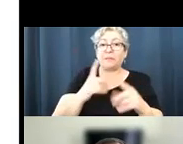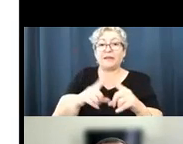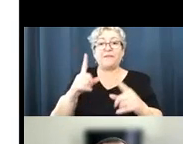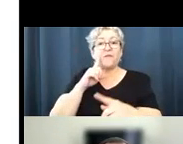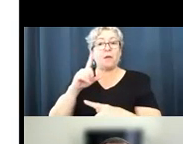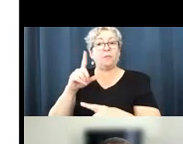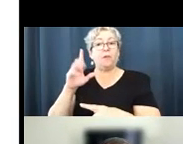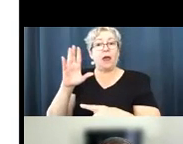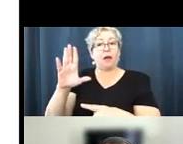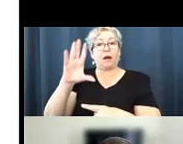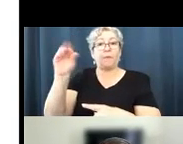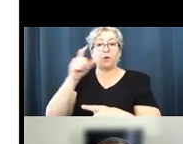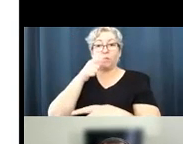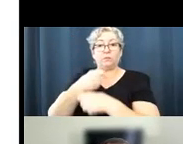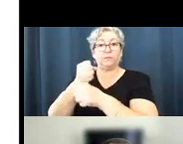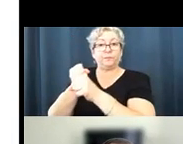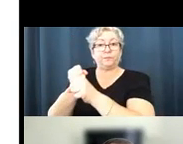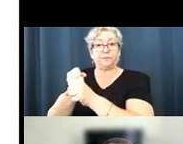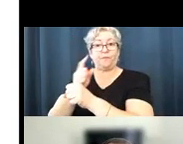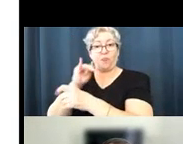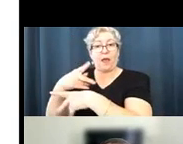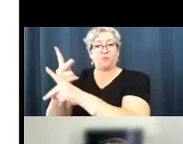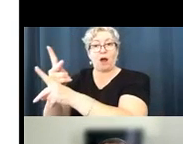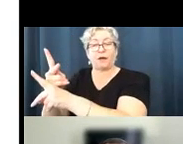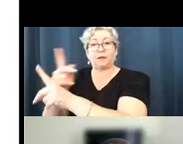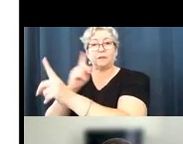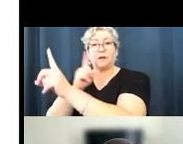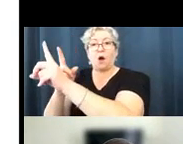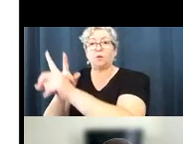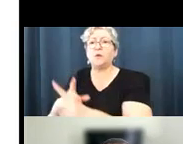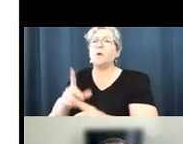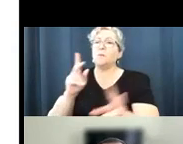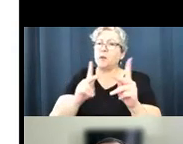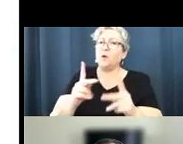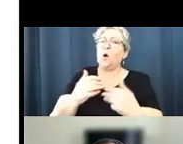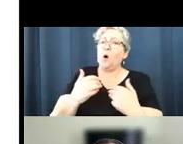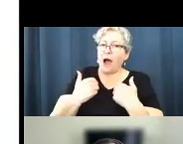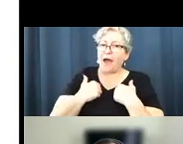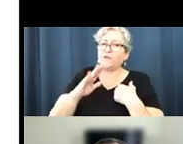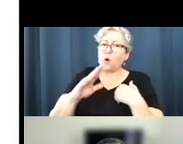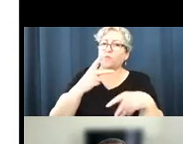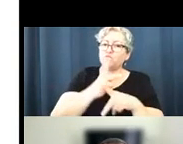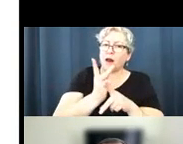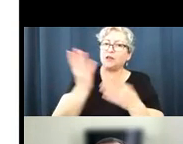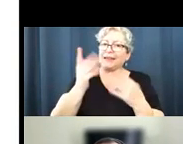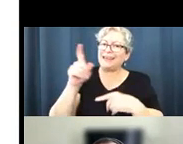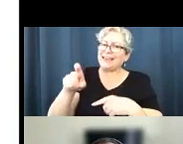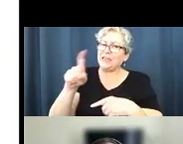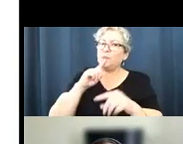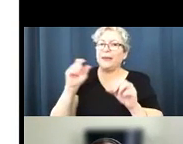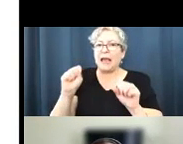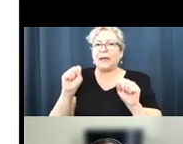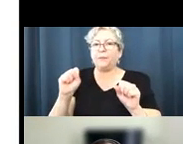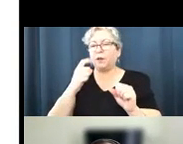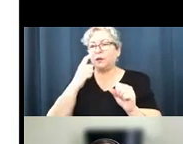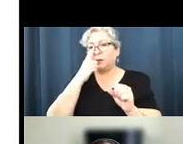individuo a tener los recursos y el apalancamiento que necesita para lograr las metas de la compañía. Estas